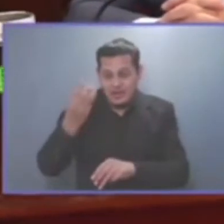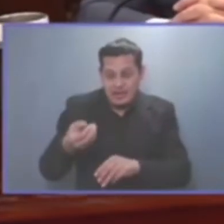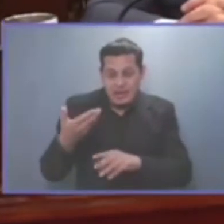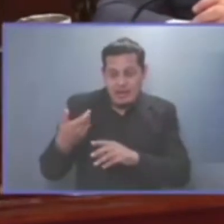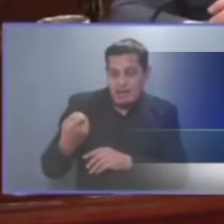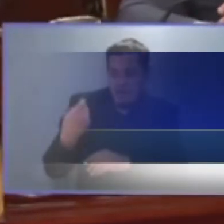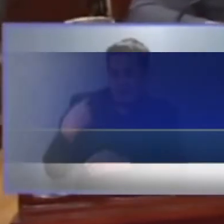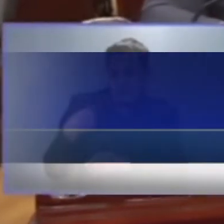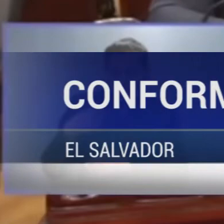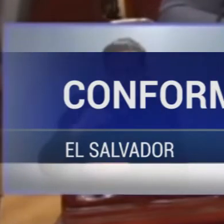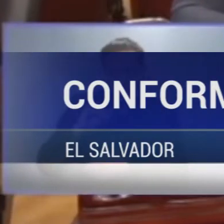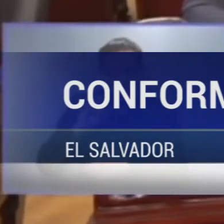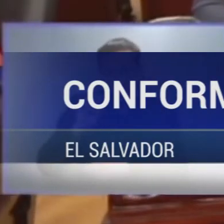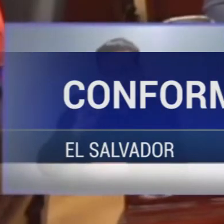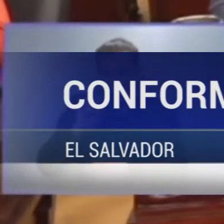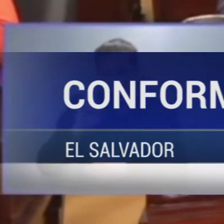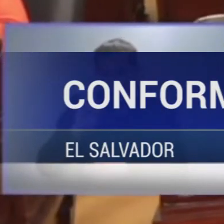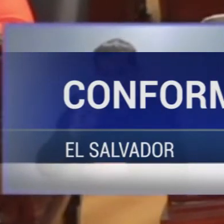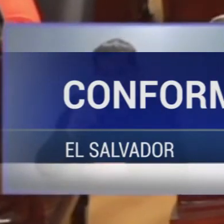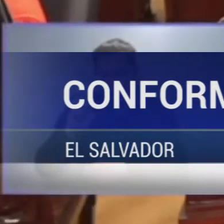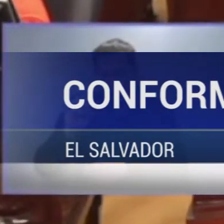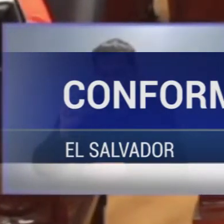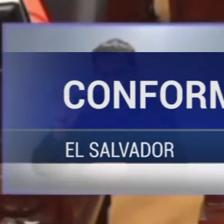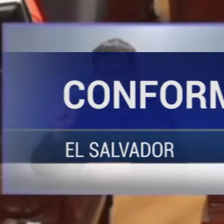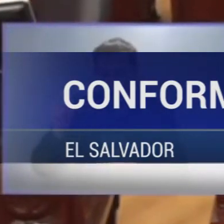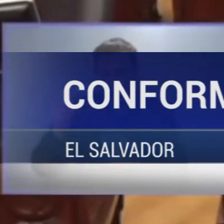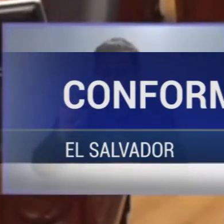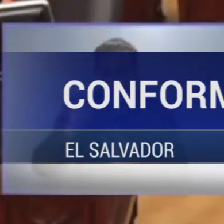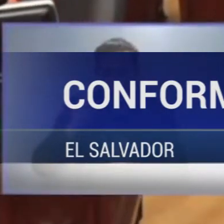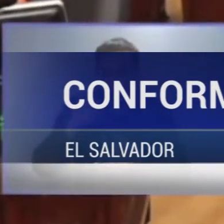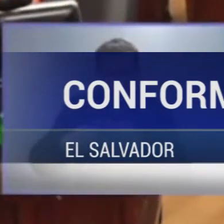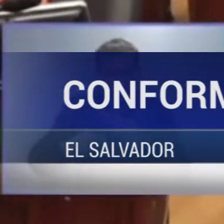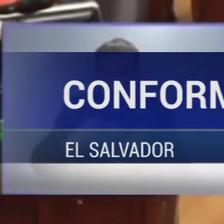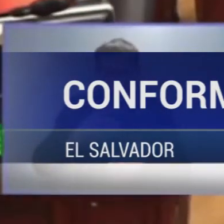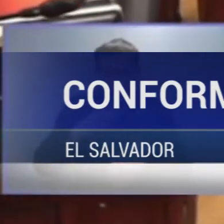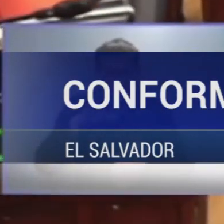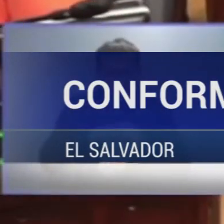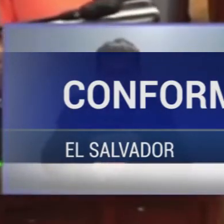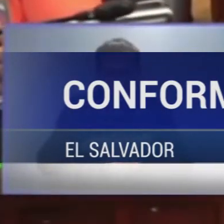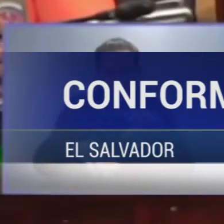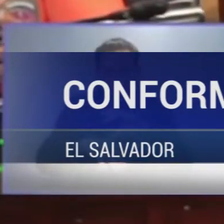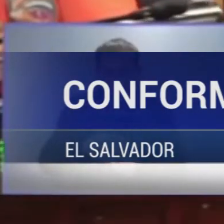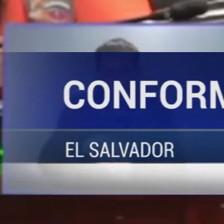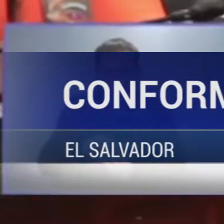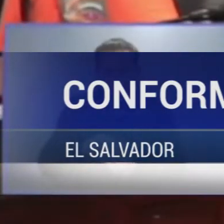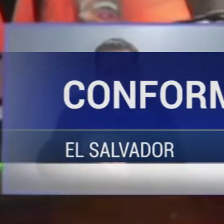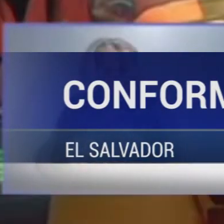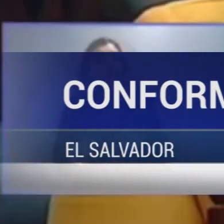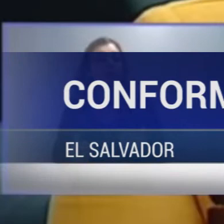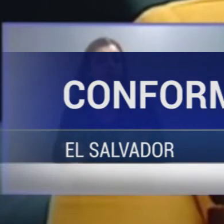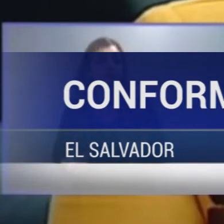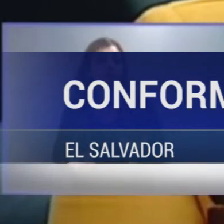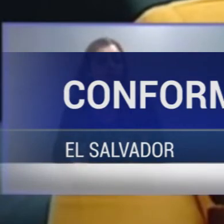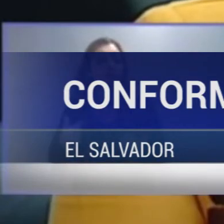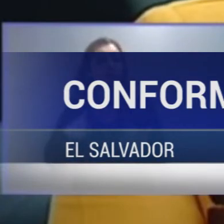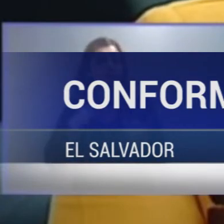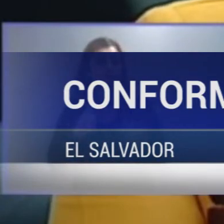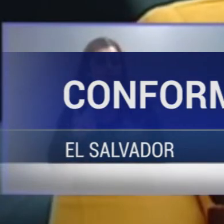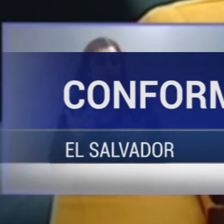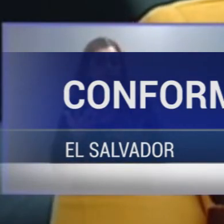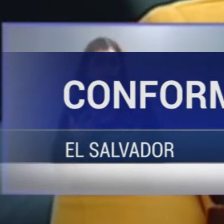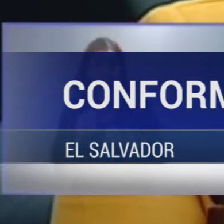la Interpol le dijo que no iba a proceder a la captura del diputado. Y quiero decir